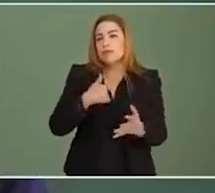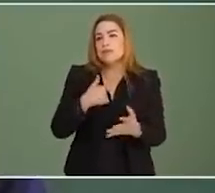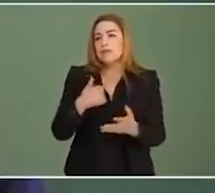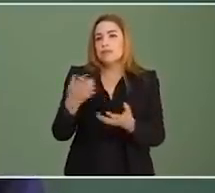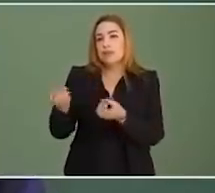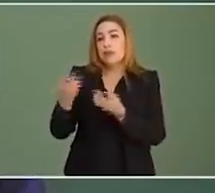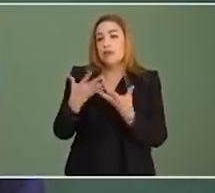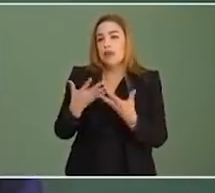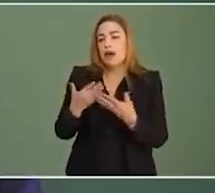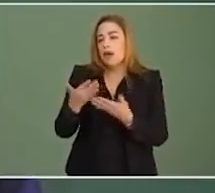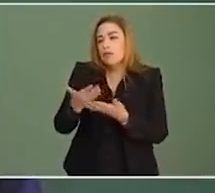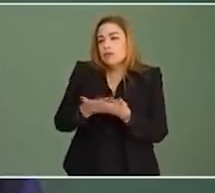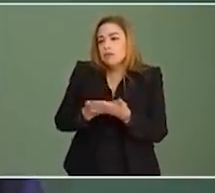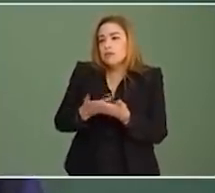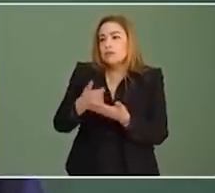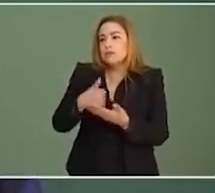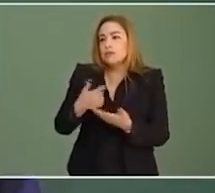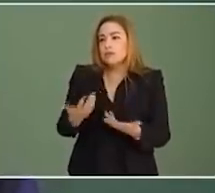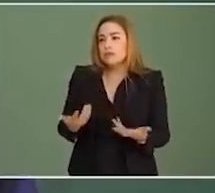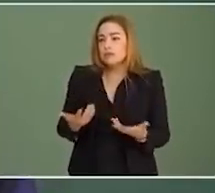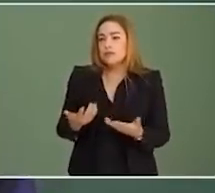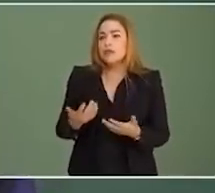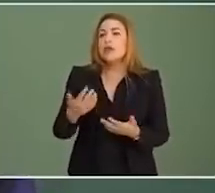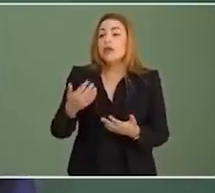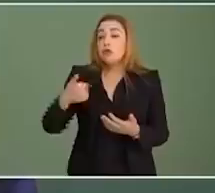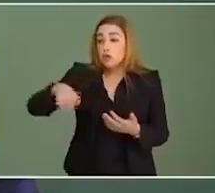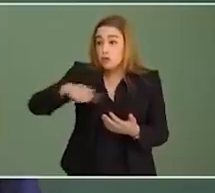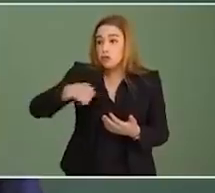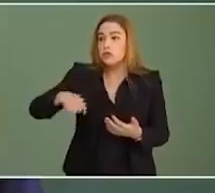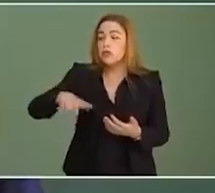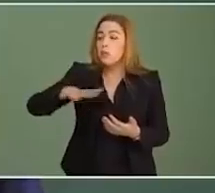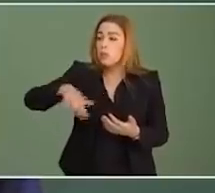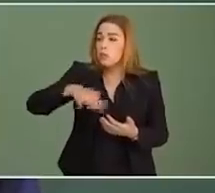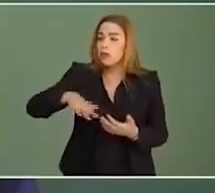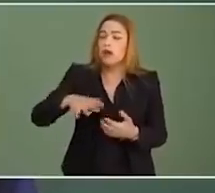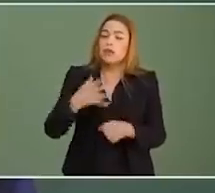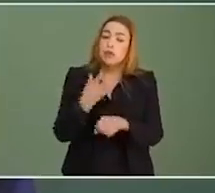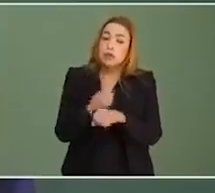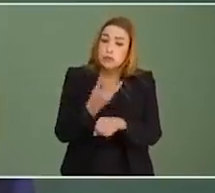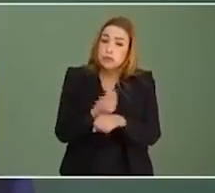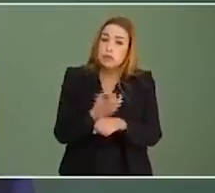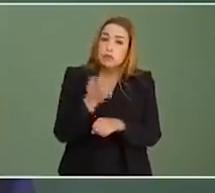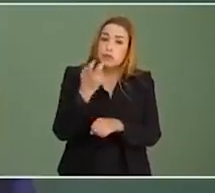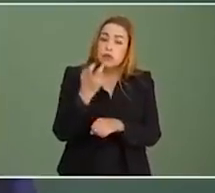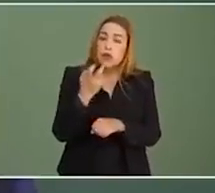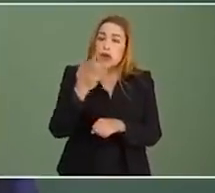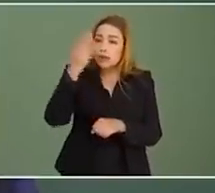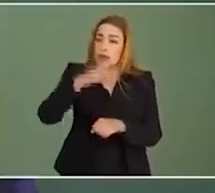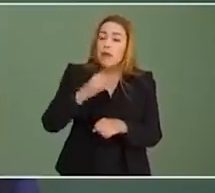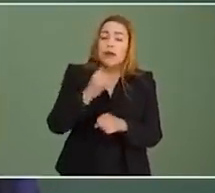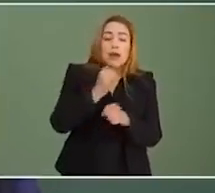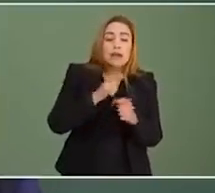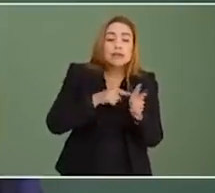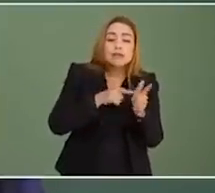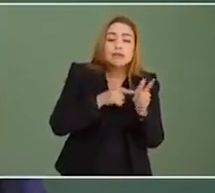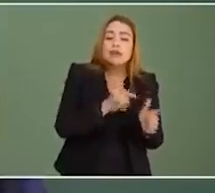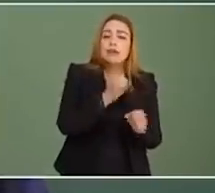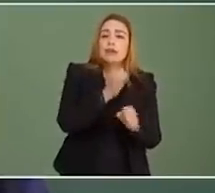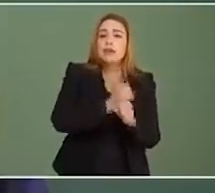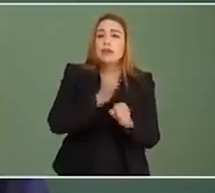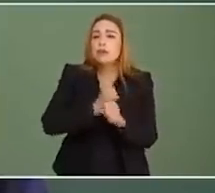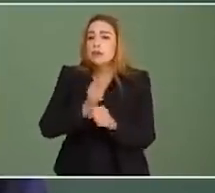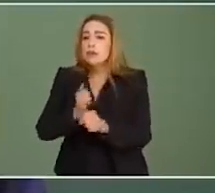vamos desde luego a tener más información y a investigar ya proceder